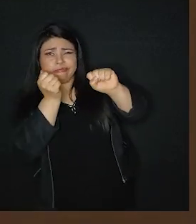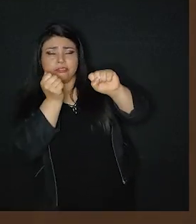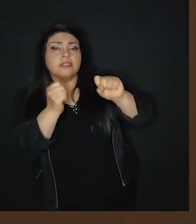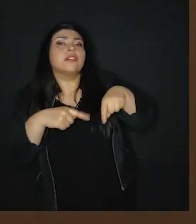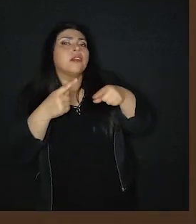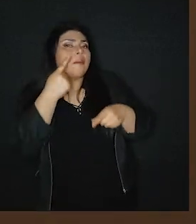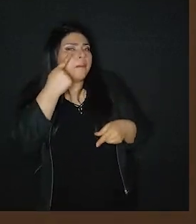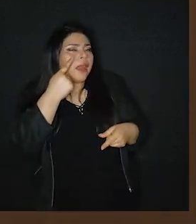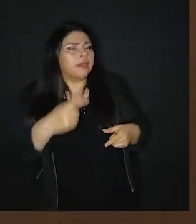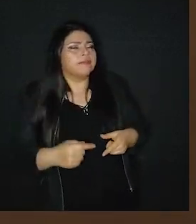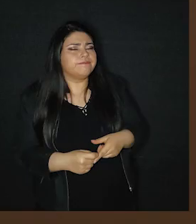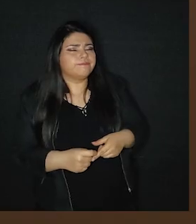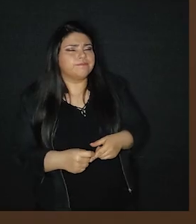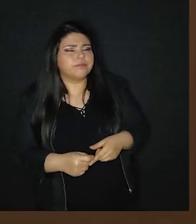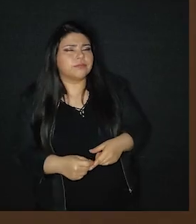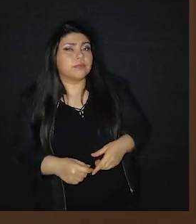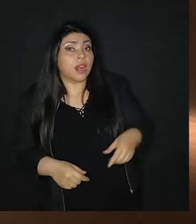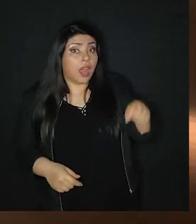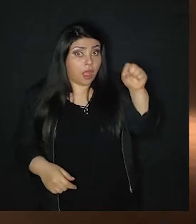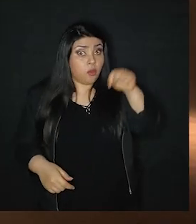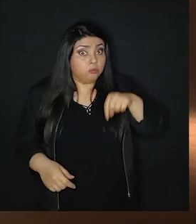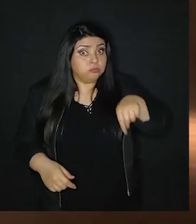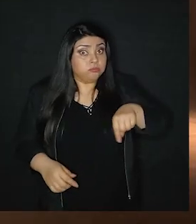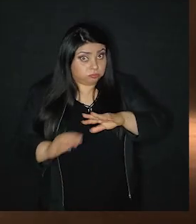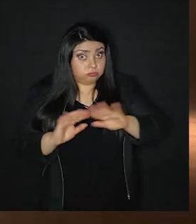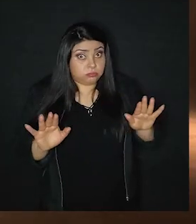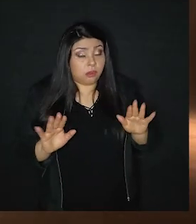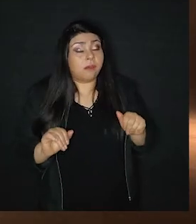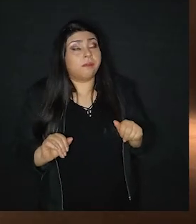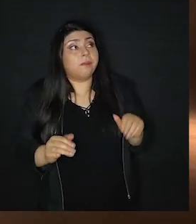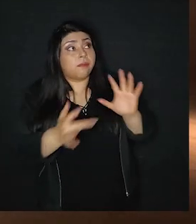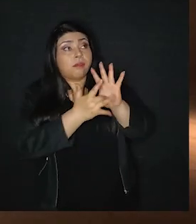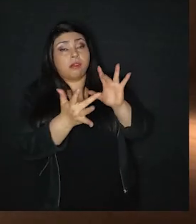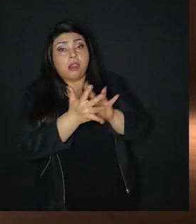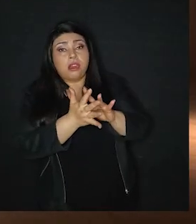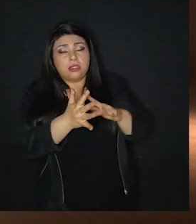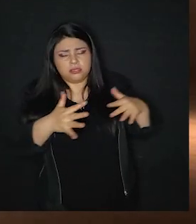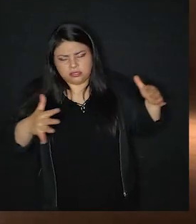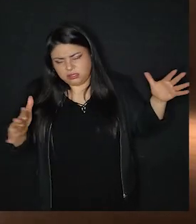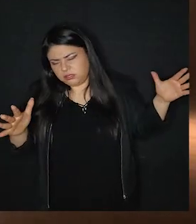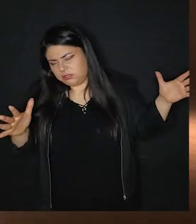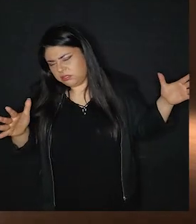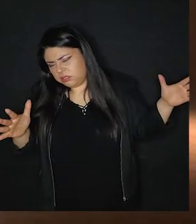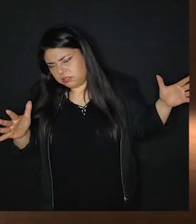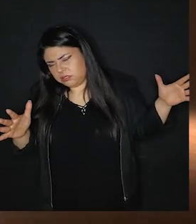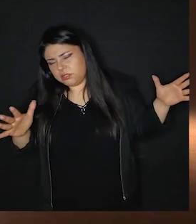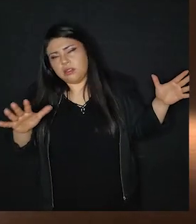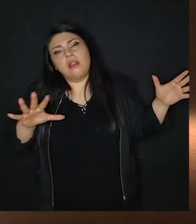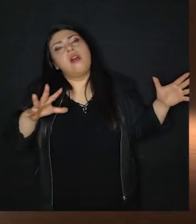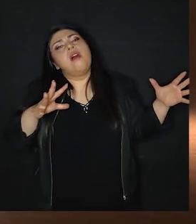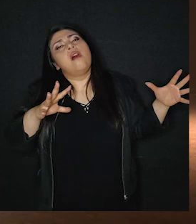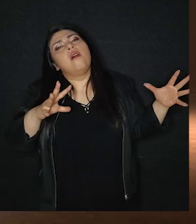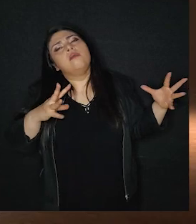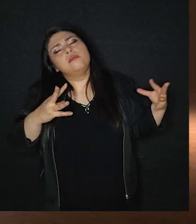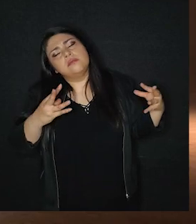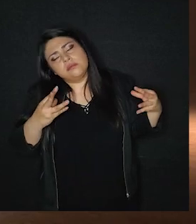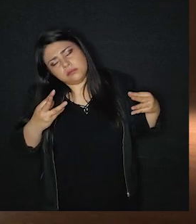51 en este momento una vez Jesús murió un gran Temblor verdad